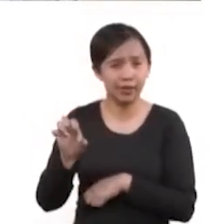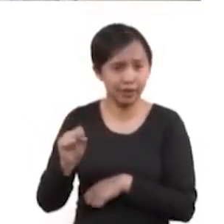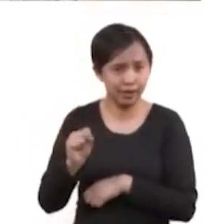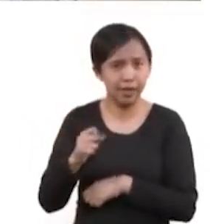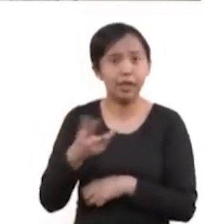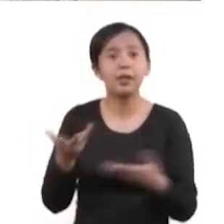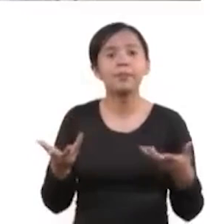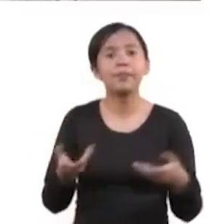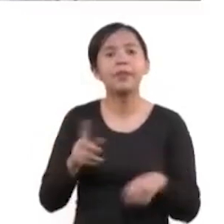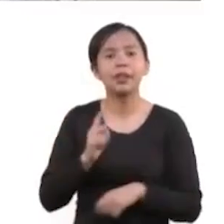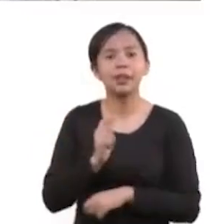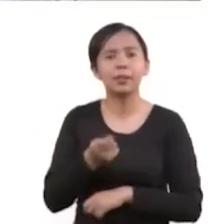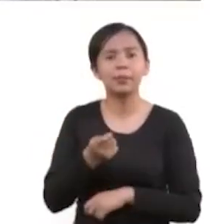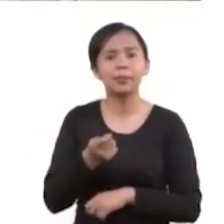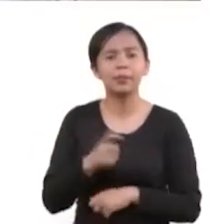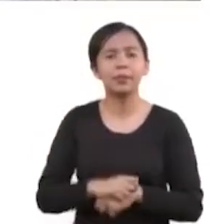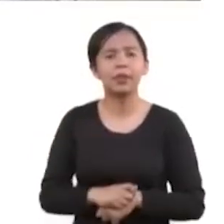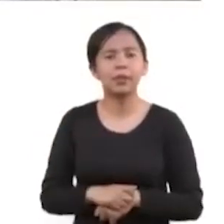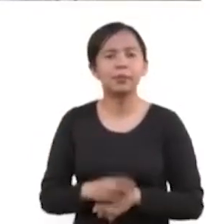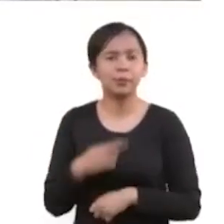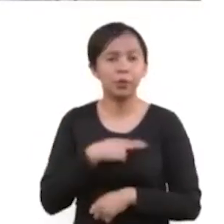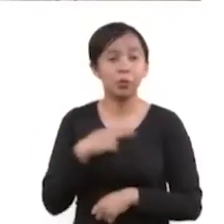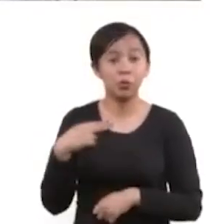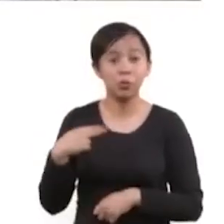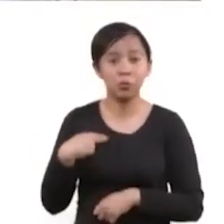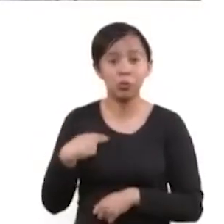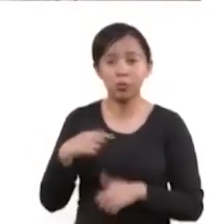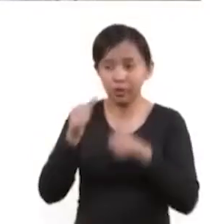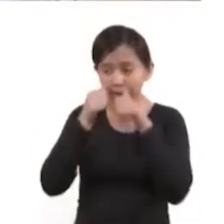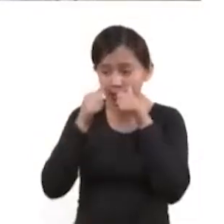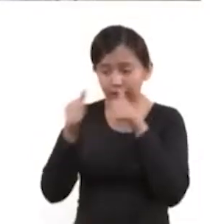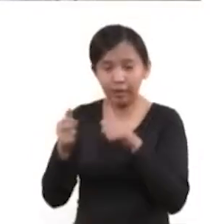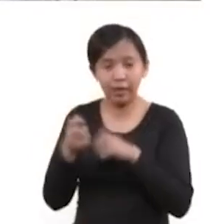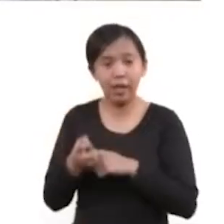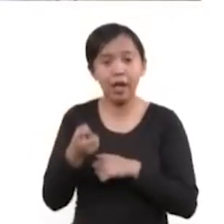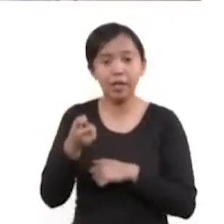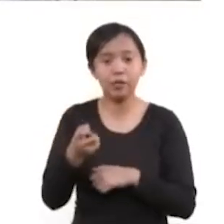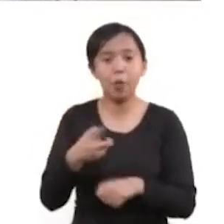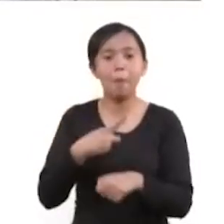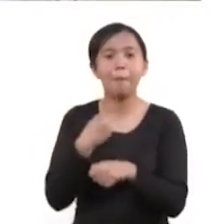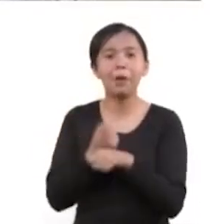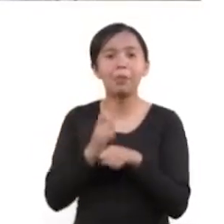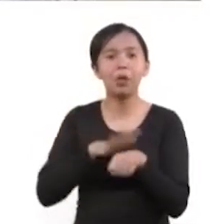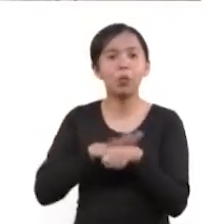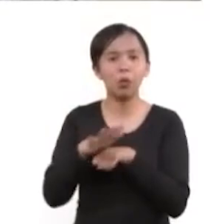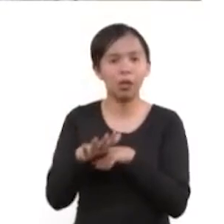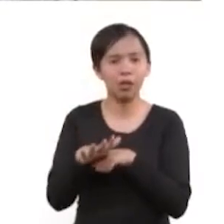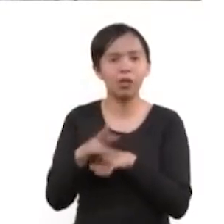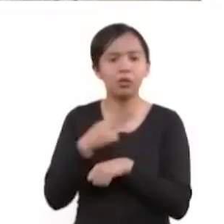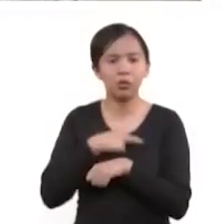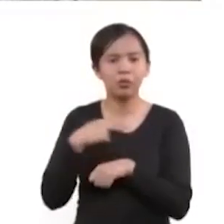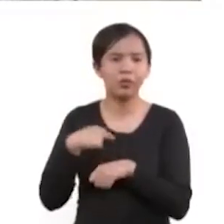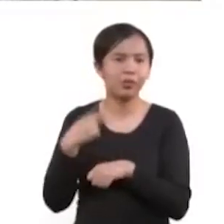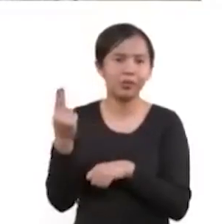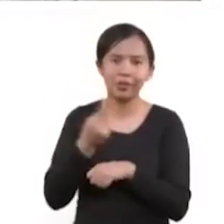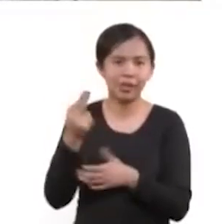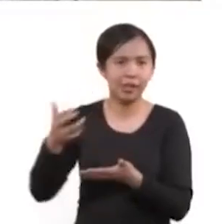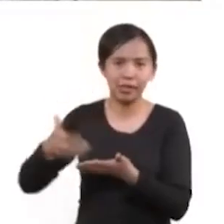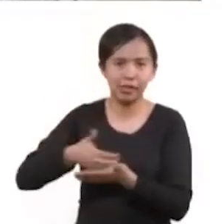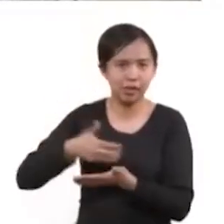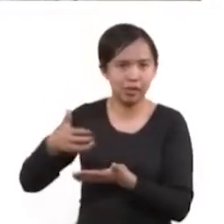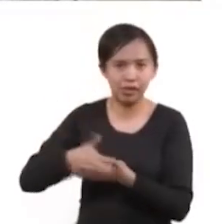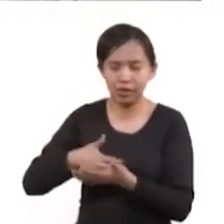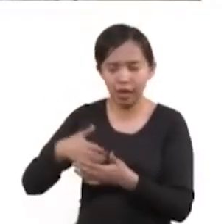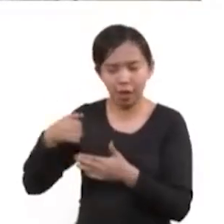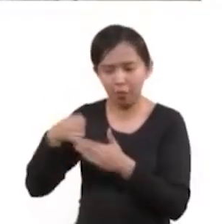Esto es lo que estamos atendiendo, pero lo primero es, necesitamos llegar a estos sitios. Hay algunos sitios donde